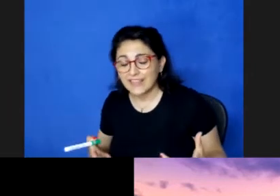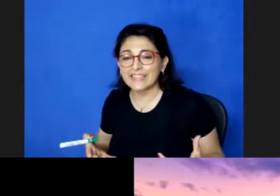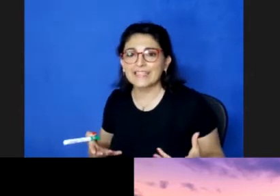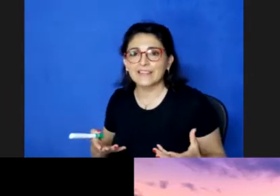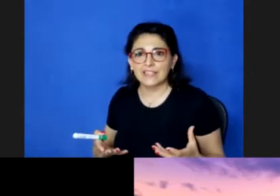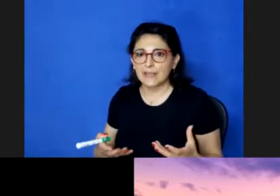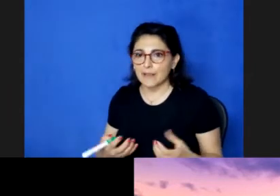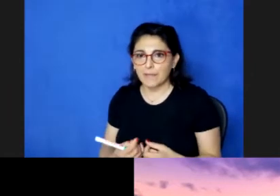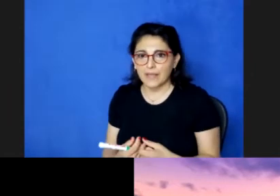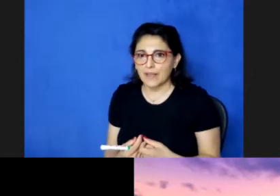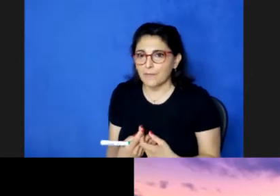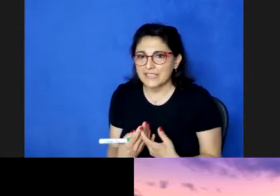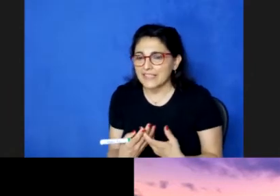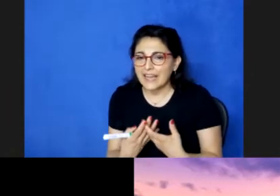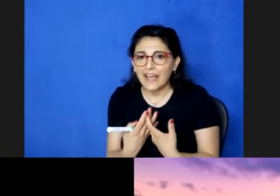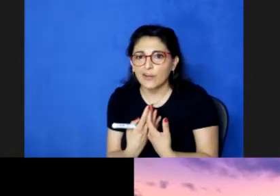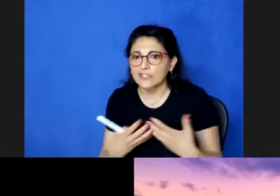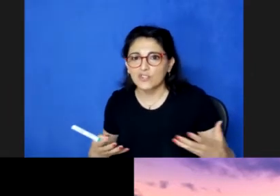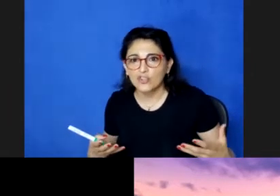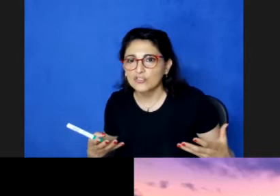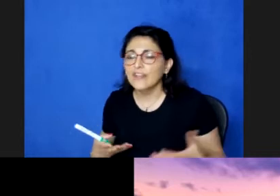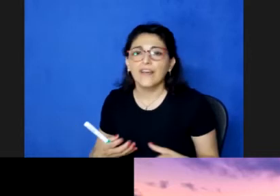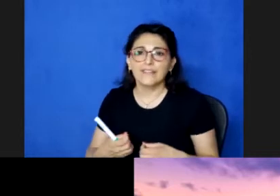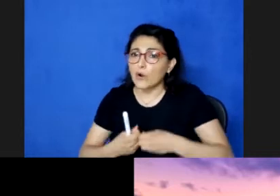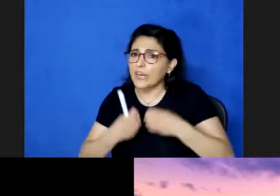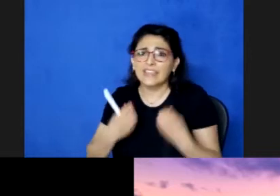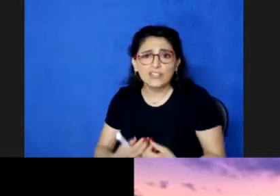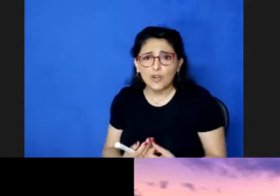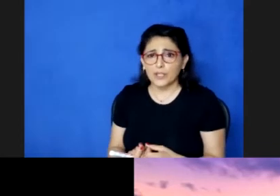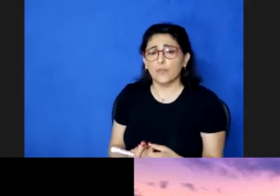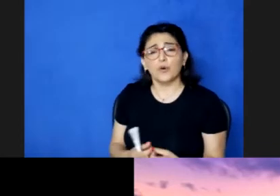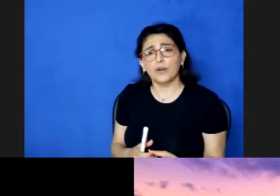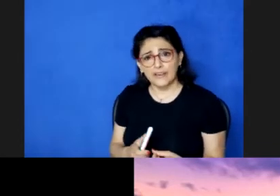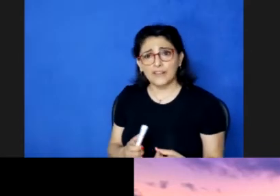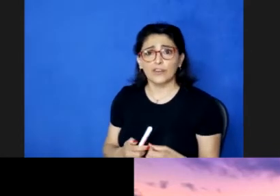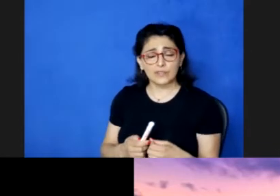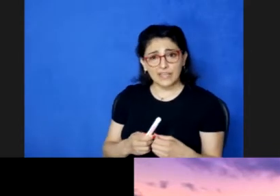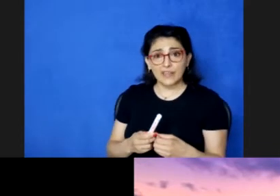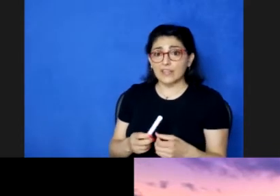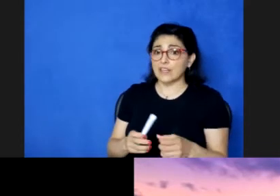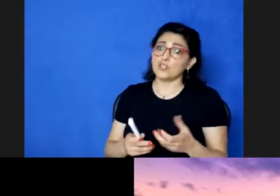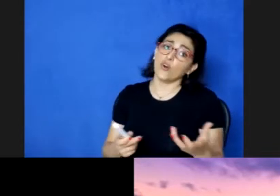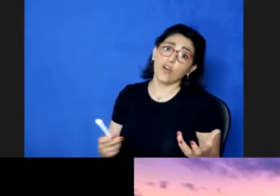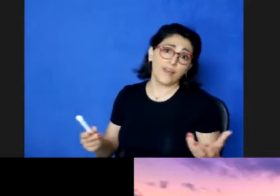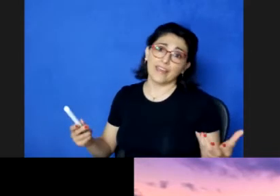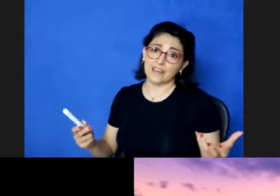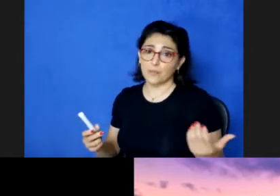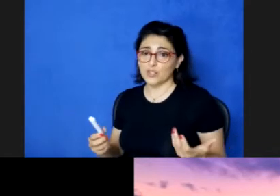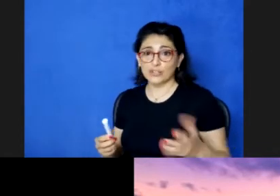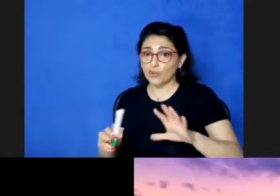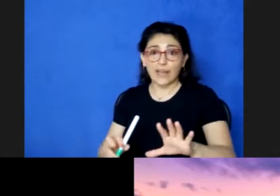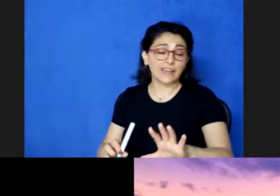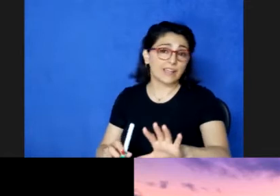cosas escritas, y me llena el corazón de agujeritos, porque no puedo creer que hoy no esté, y de hecho